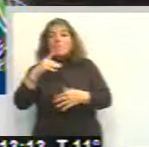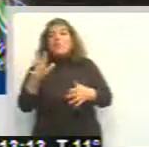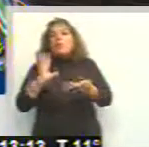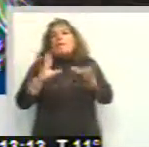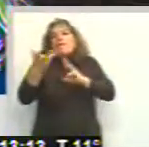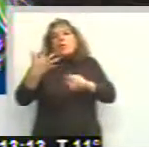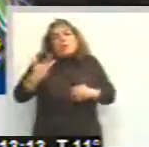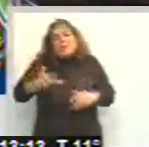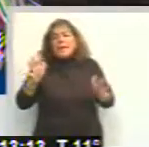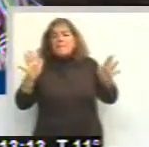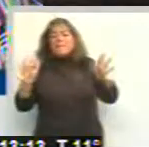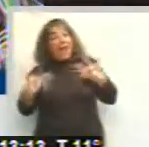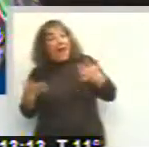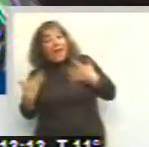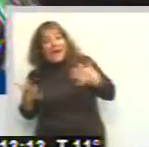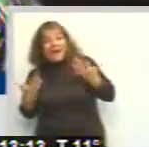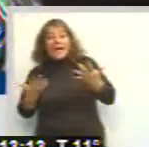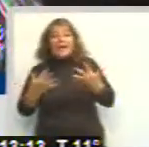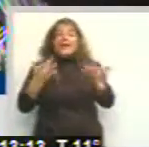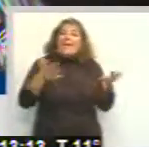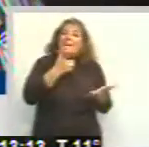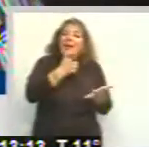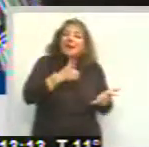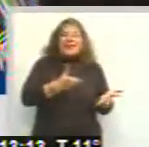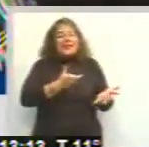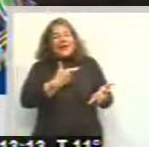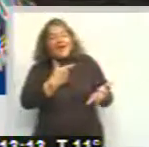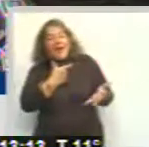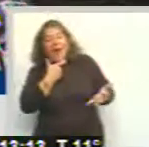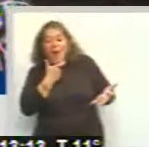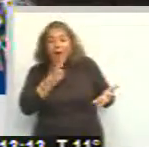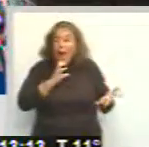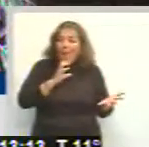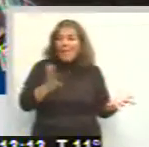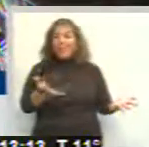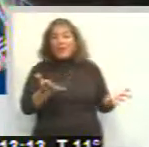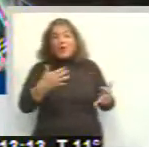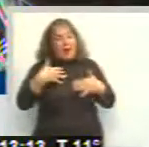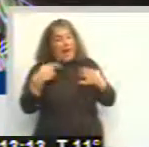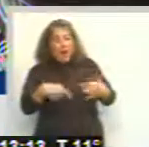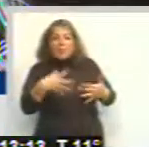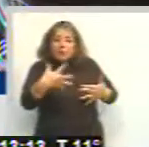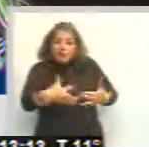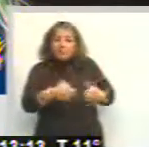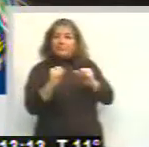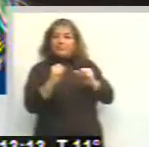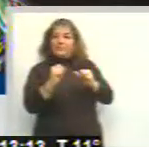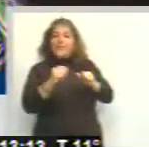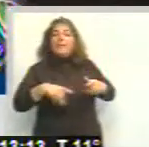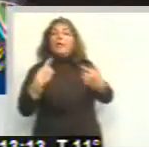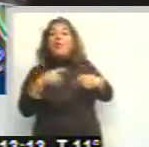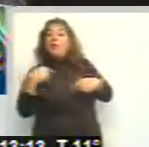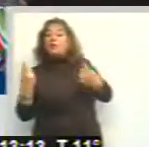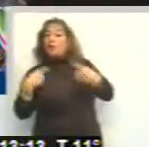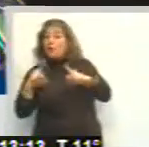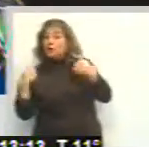tiene, el carácter alegre y casi jocoso que se expone en las sinfonías de Mozart, pues es rescatado acá por Schubert. Y esto